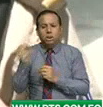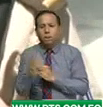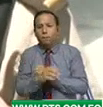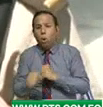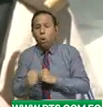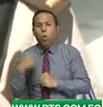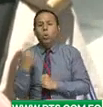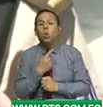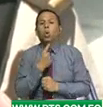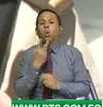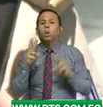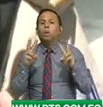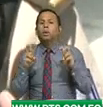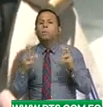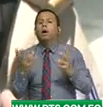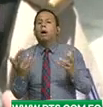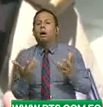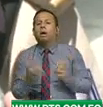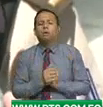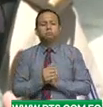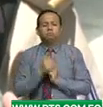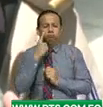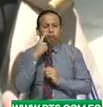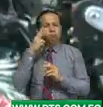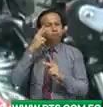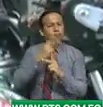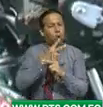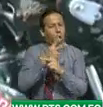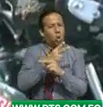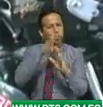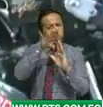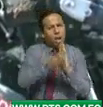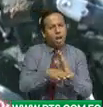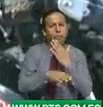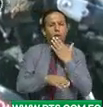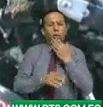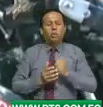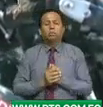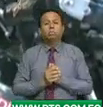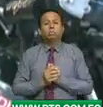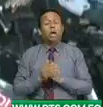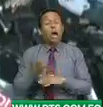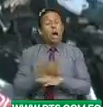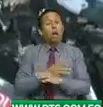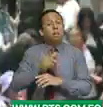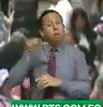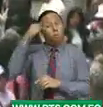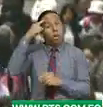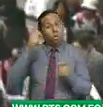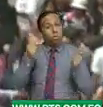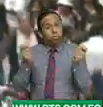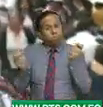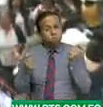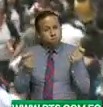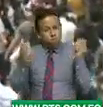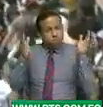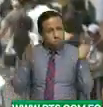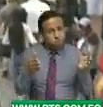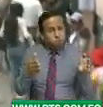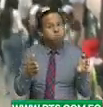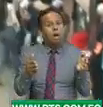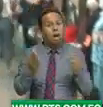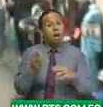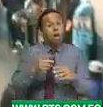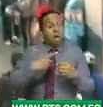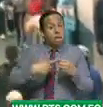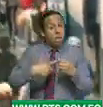el tema de bajar la delincuencia. Por el estado de excepción, el municipio de Quito suspendió los eventos masivos programados para este feriado,